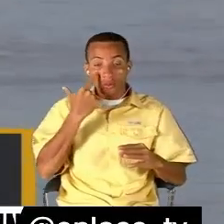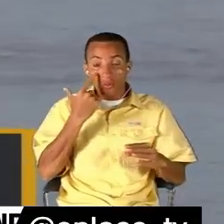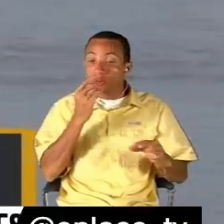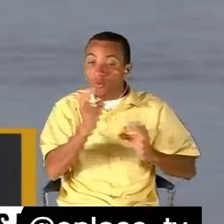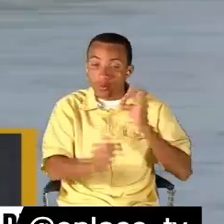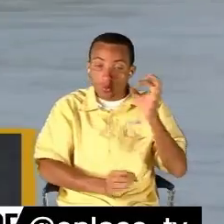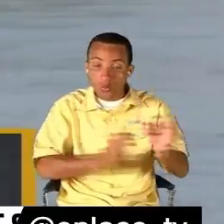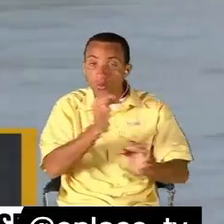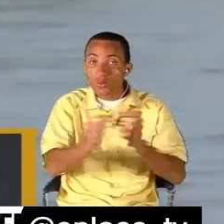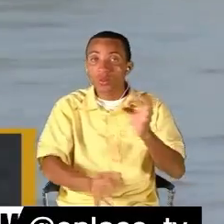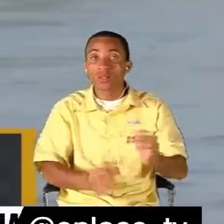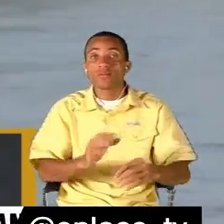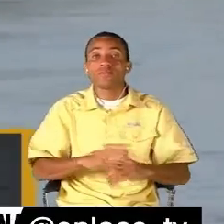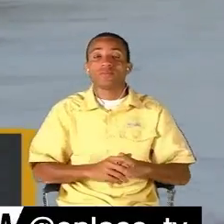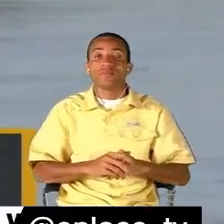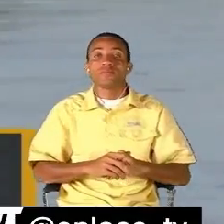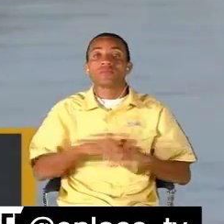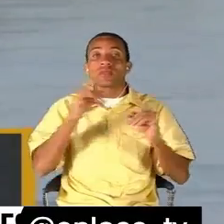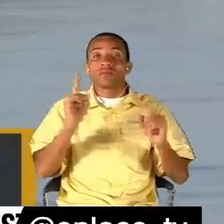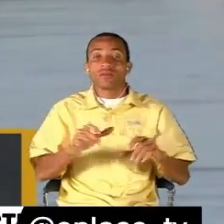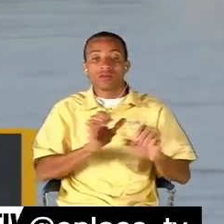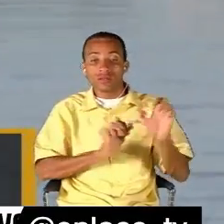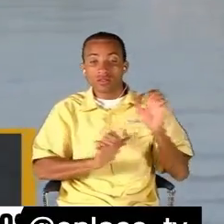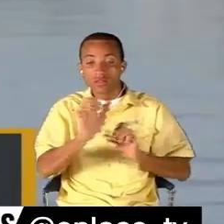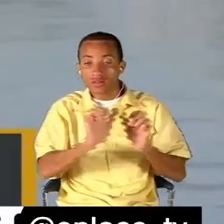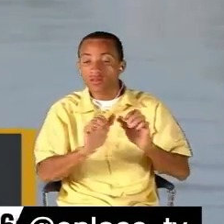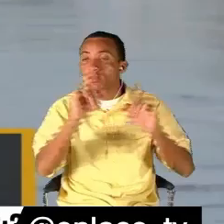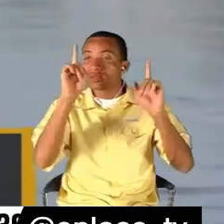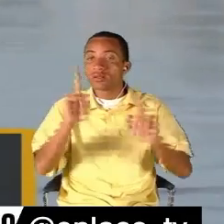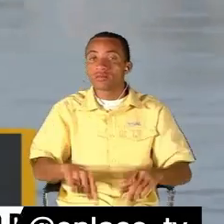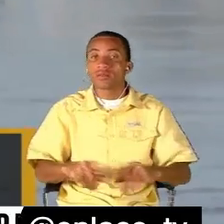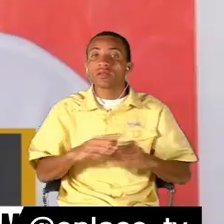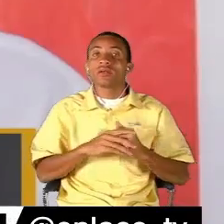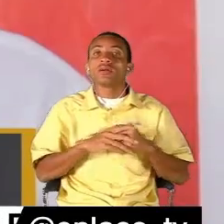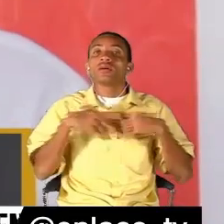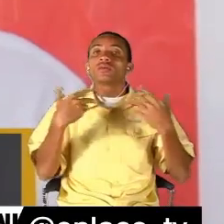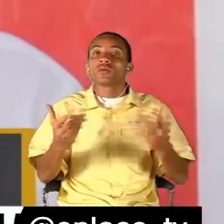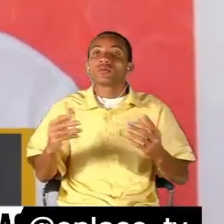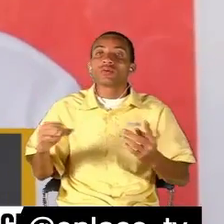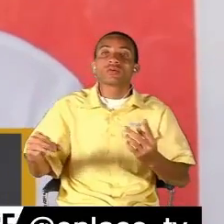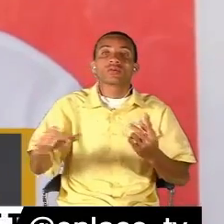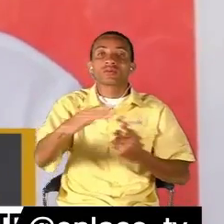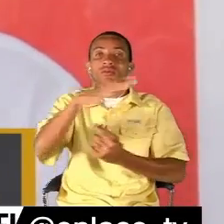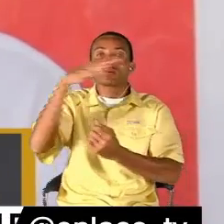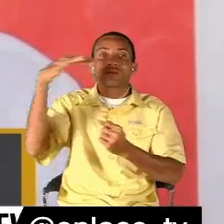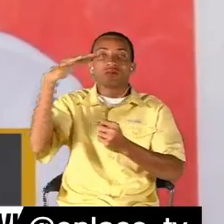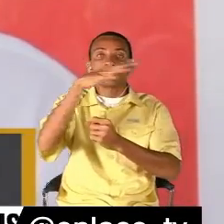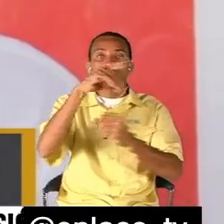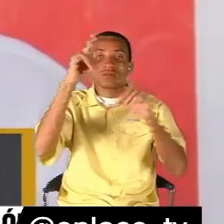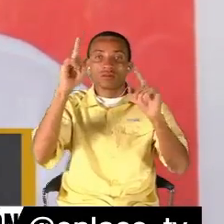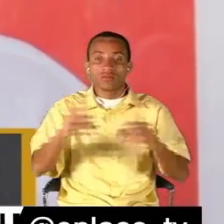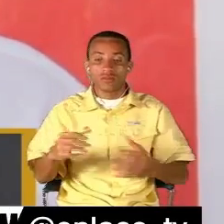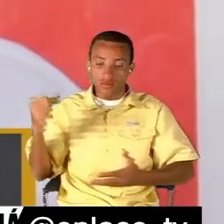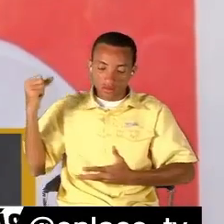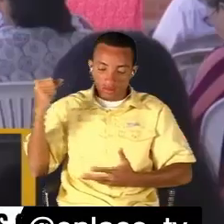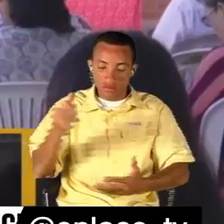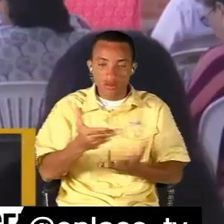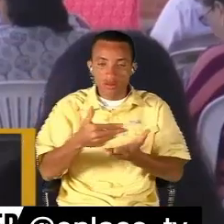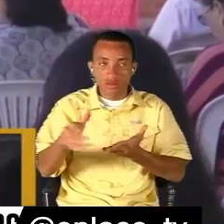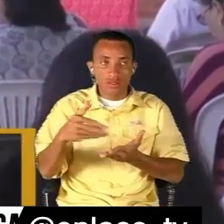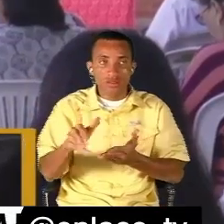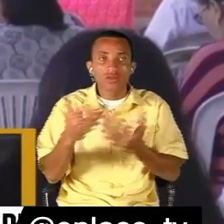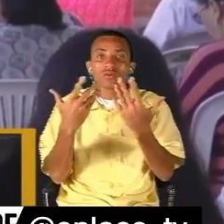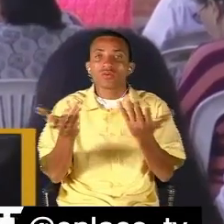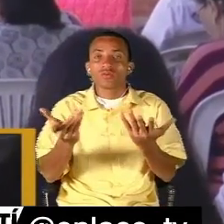él. Entonces la seguridad no es solo una seguridad operativa, sino una seguridad ambiental y de cuidado y de manejo de los desechos a lo largo del río Magdalena.